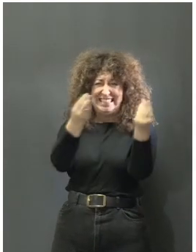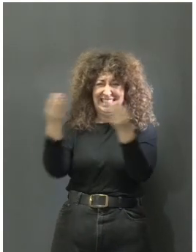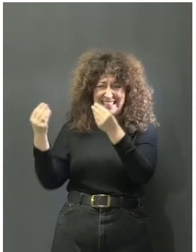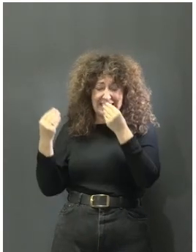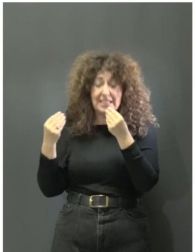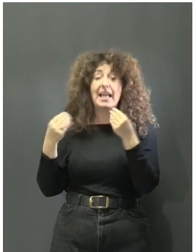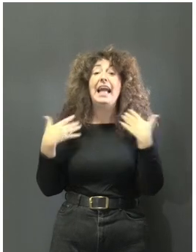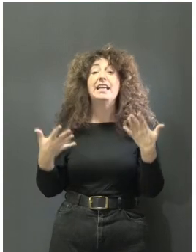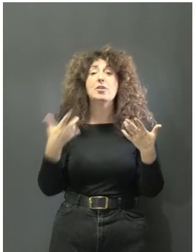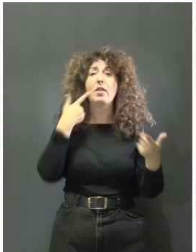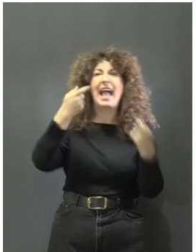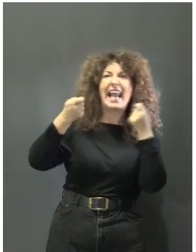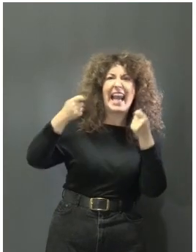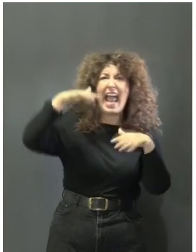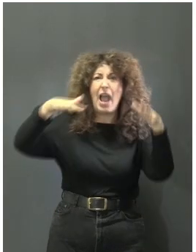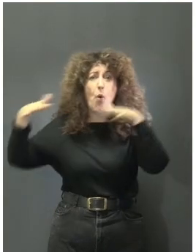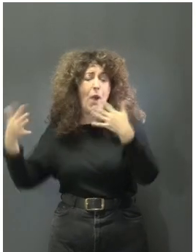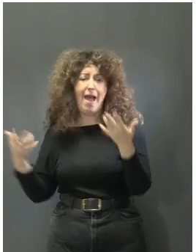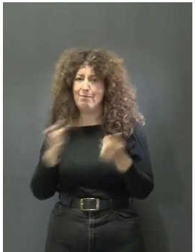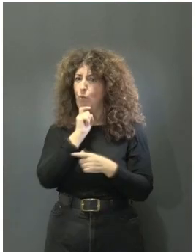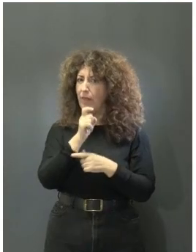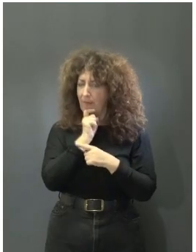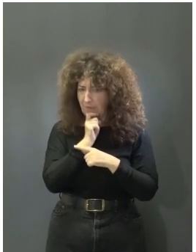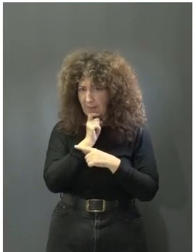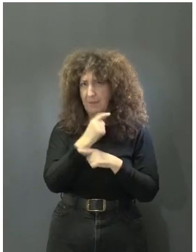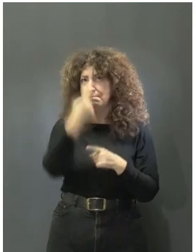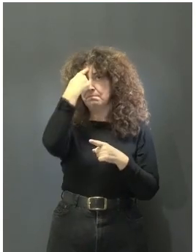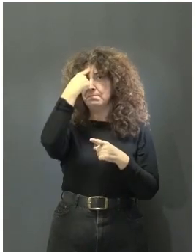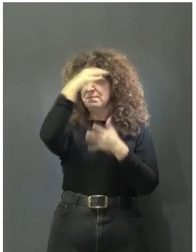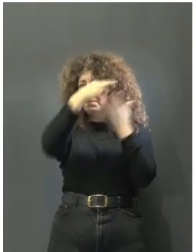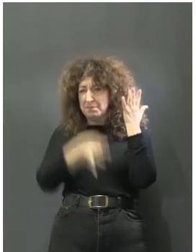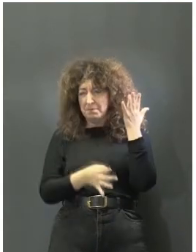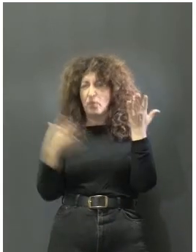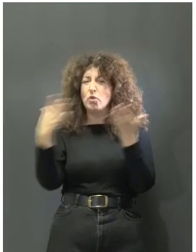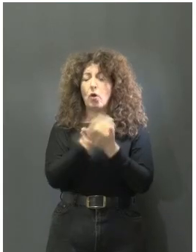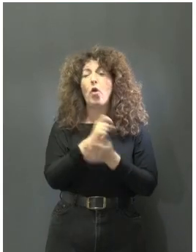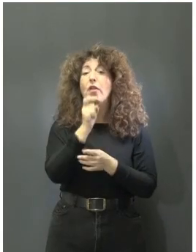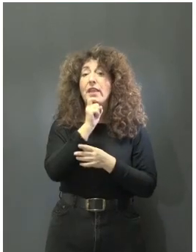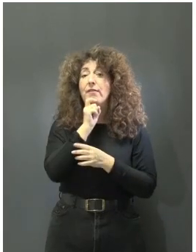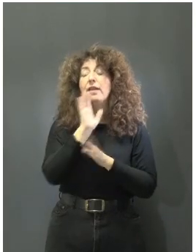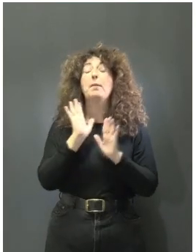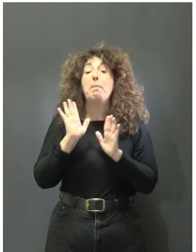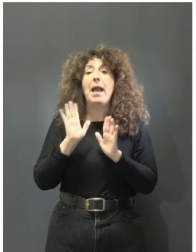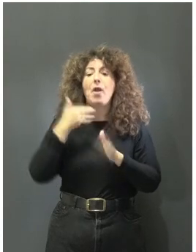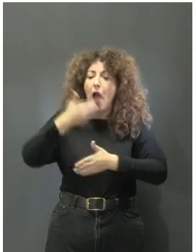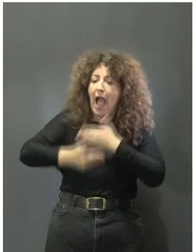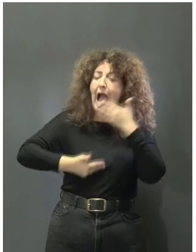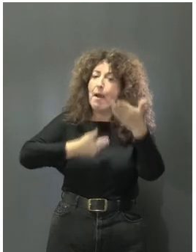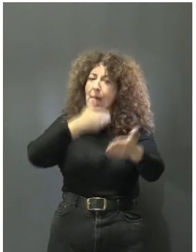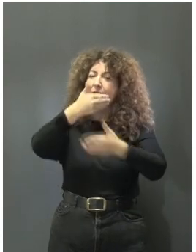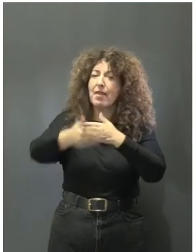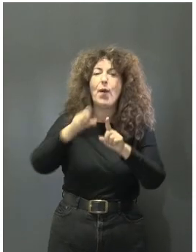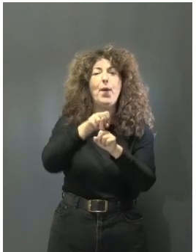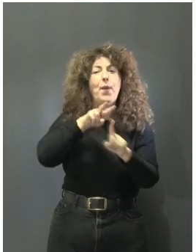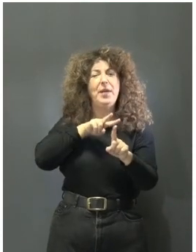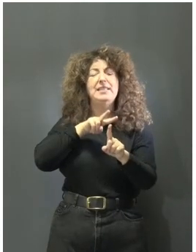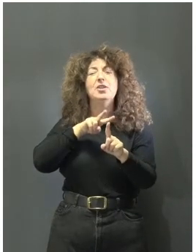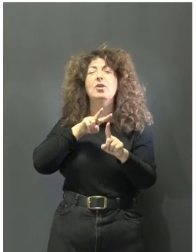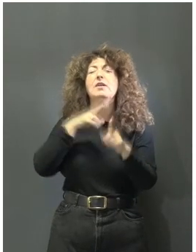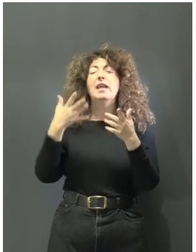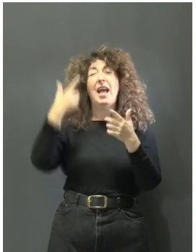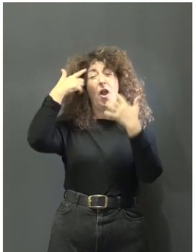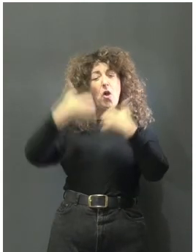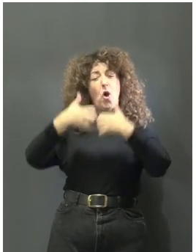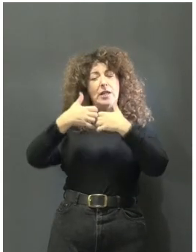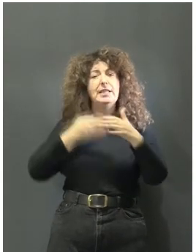son difíciles de regular también y son difíciles de tener en cuenta. Entonces, creo que vamos avanzando hacia esa visión, ¿no? De que la accesibilidad cognitiva